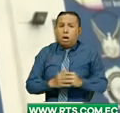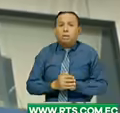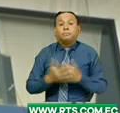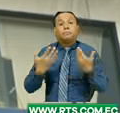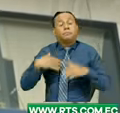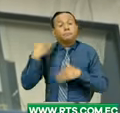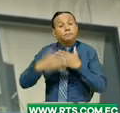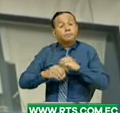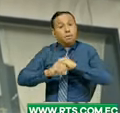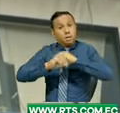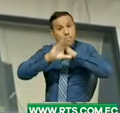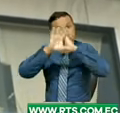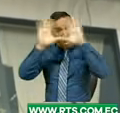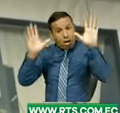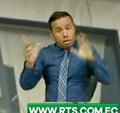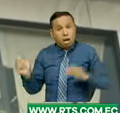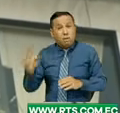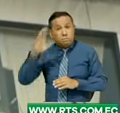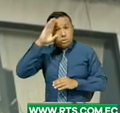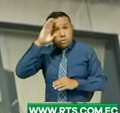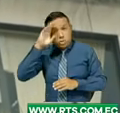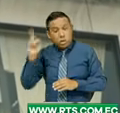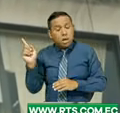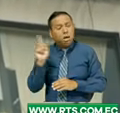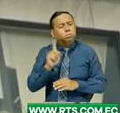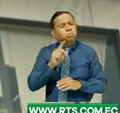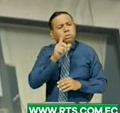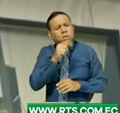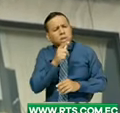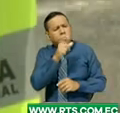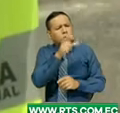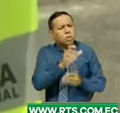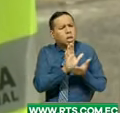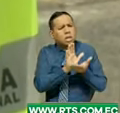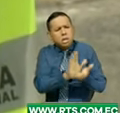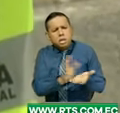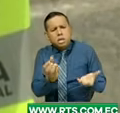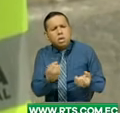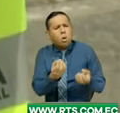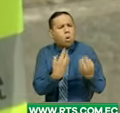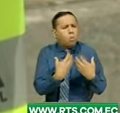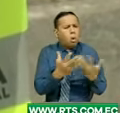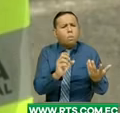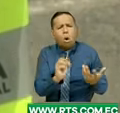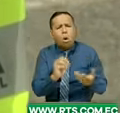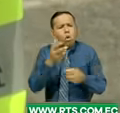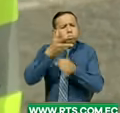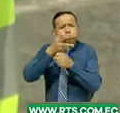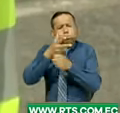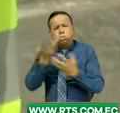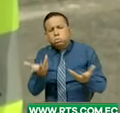algún testigo o alguna cámara de seguridad que haya grabado el hecho para poder llegar a los autores del